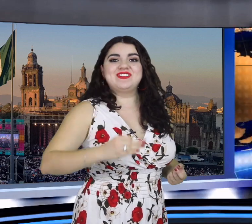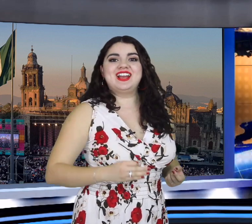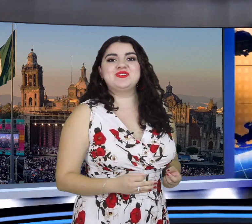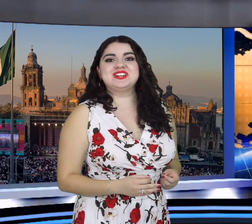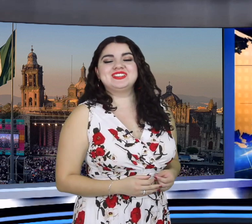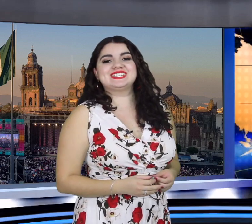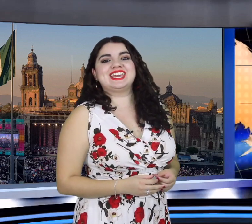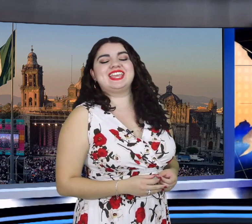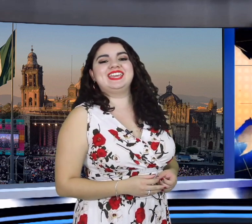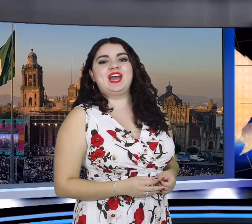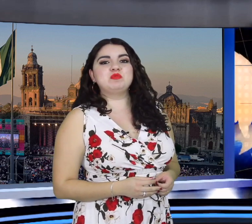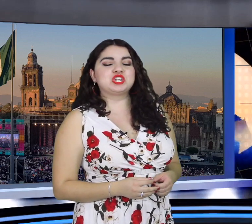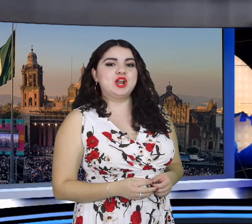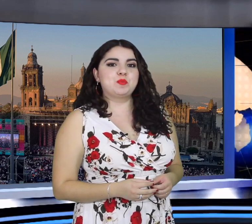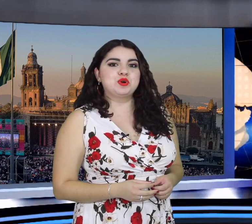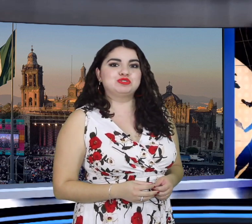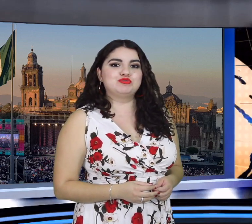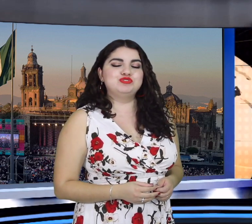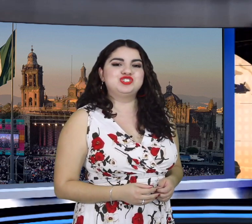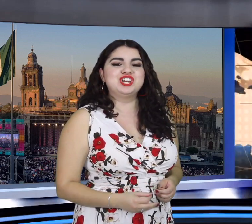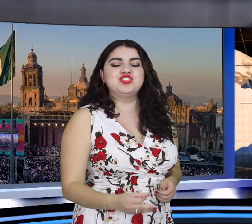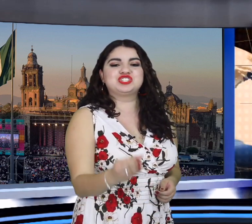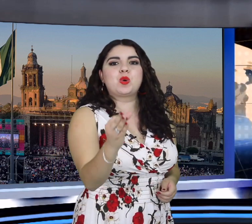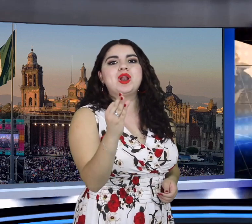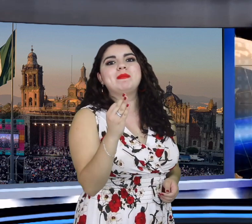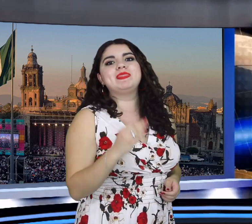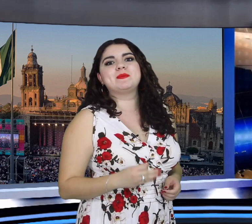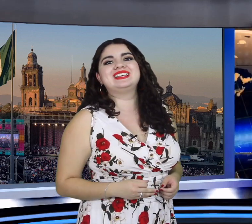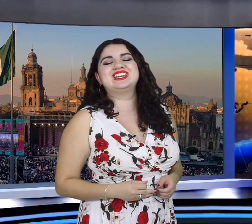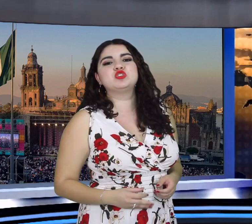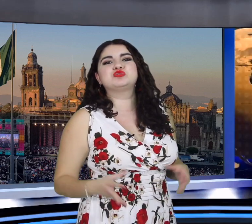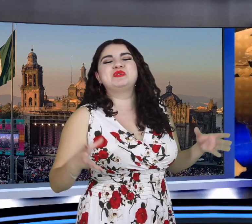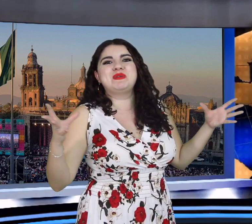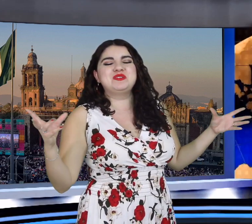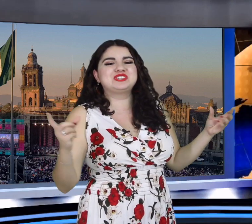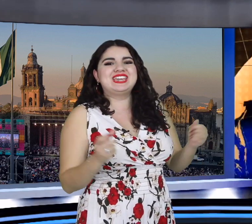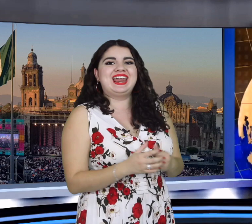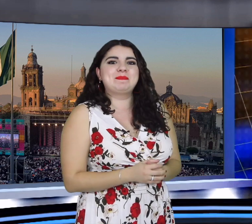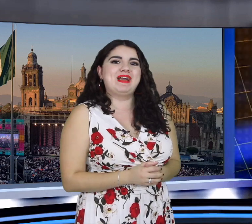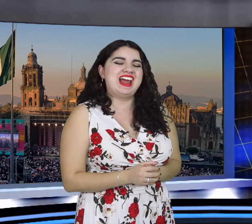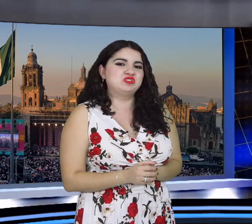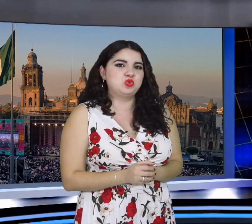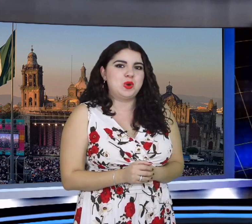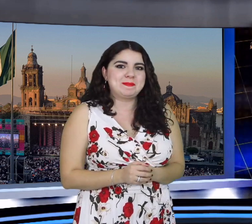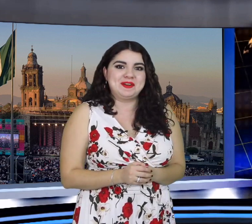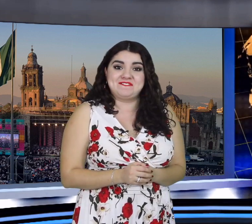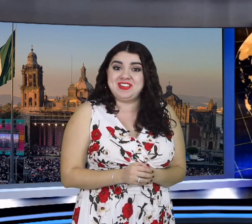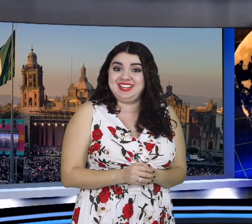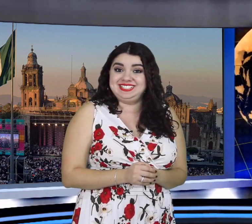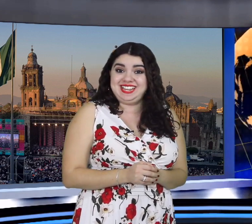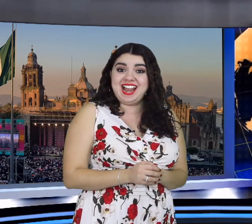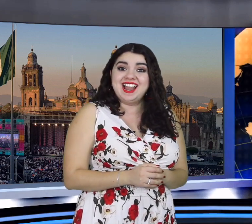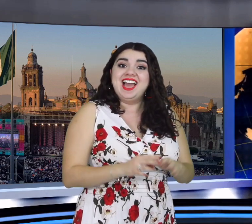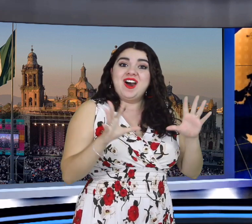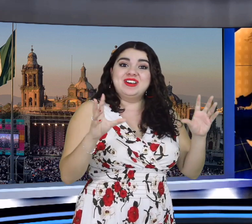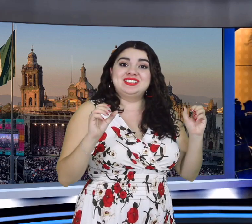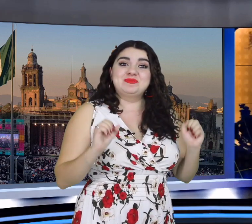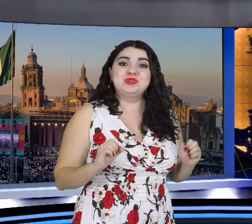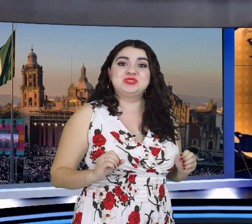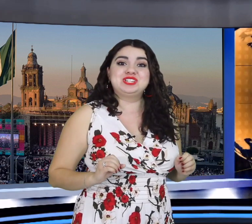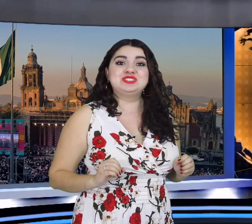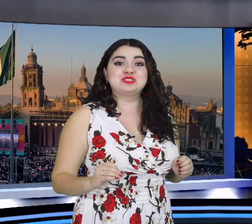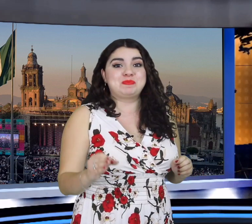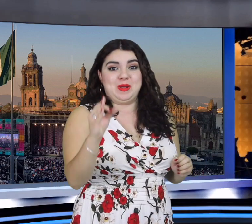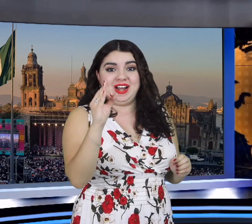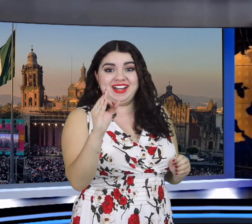a querer ver ahí una vez que tengamos el aeropuerto funcionando. Seguramente van a ser los primeros en querer pagar su lugar preferencial. Ahorita